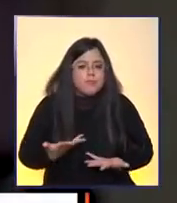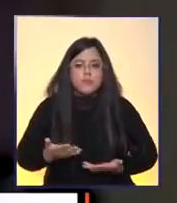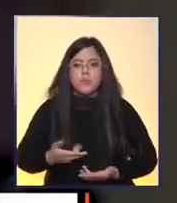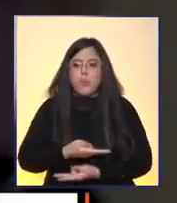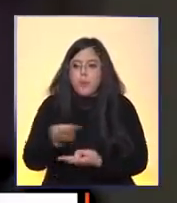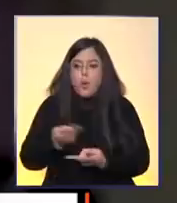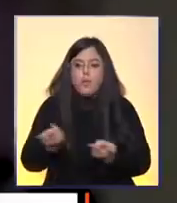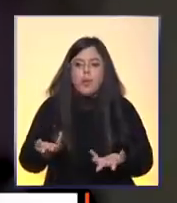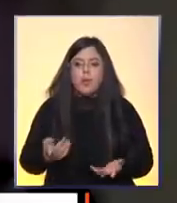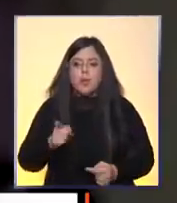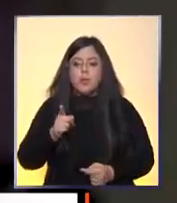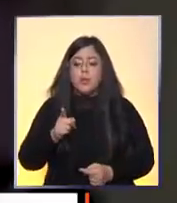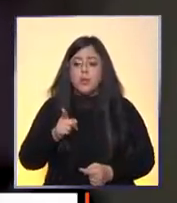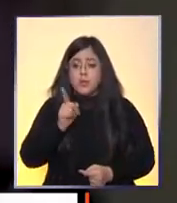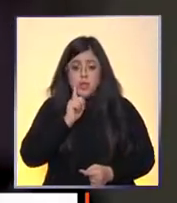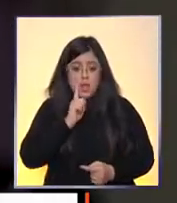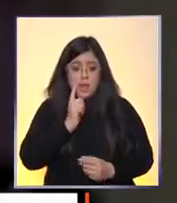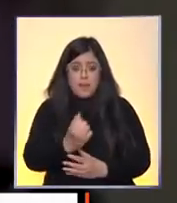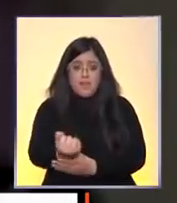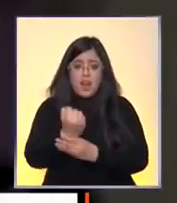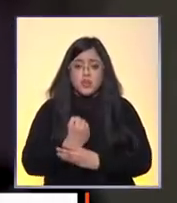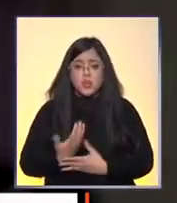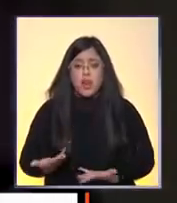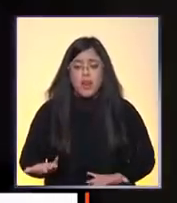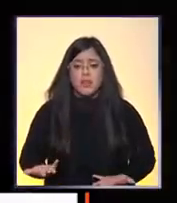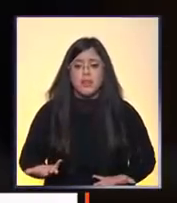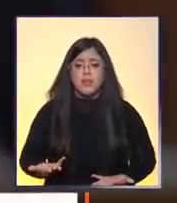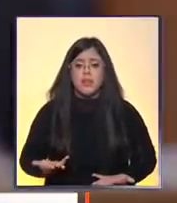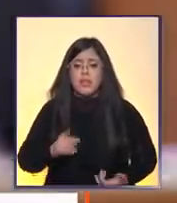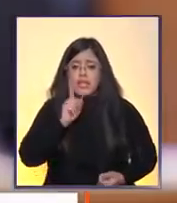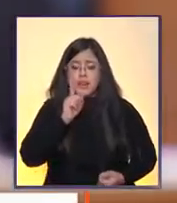¿Quién me va a ayudar? ¿Quién me va a ayudar? ¿Quién?